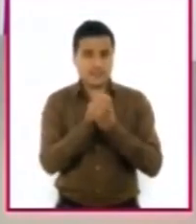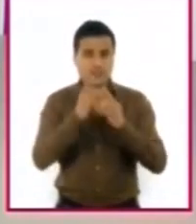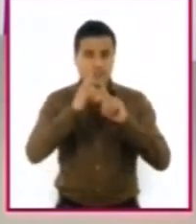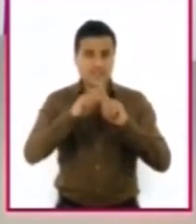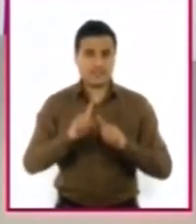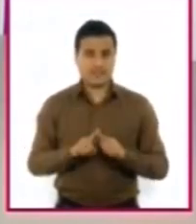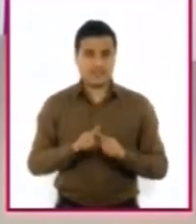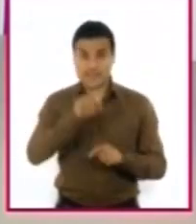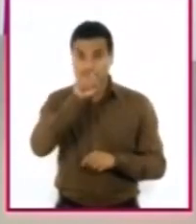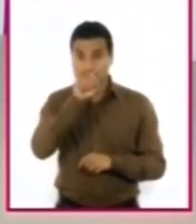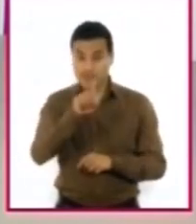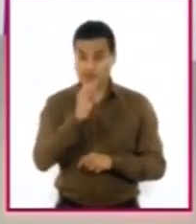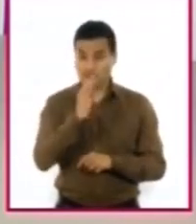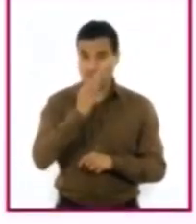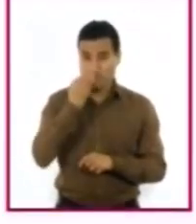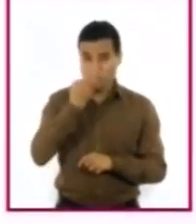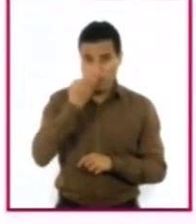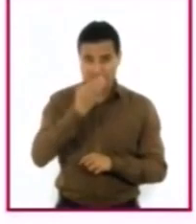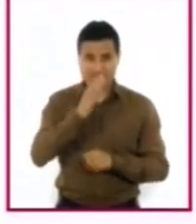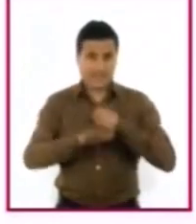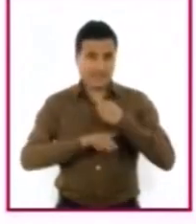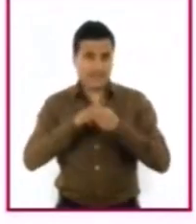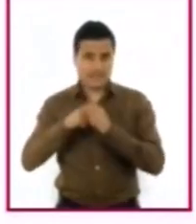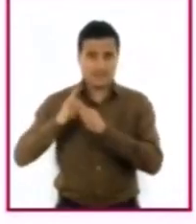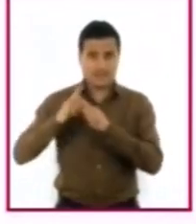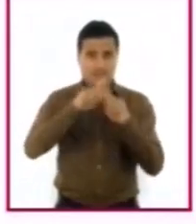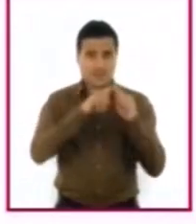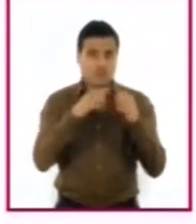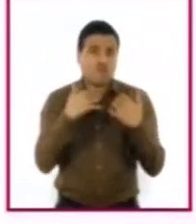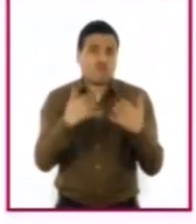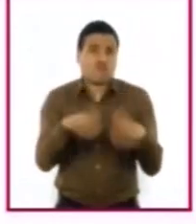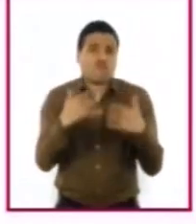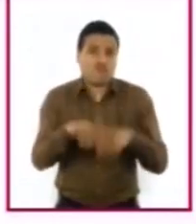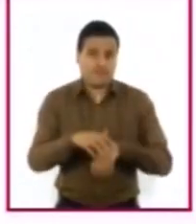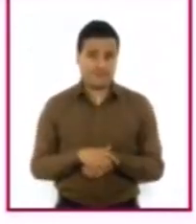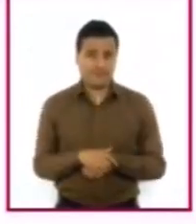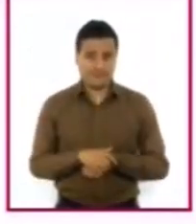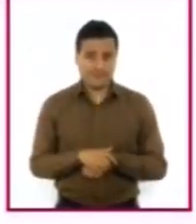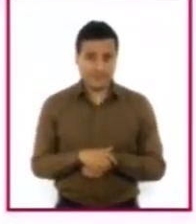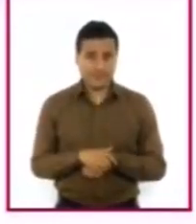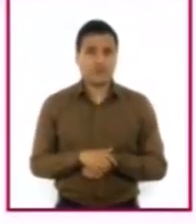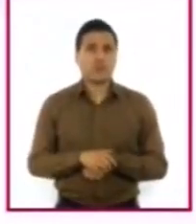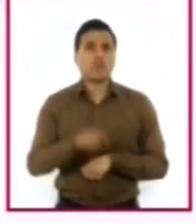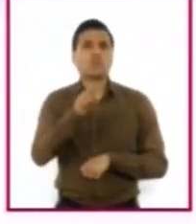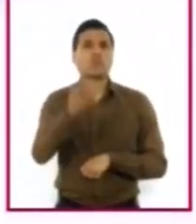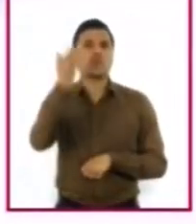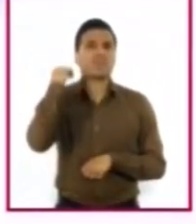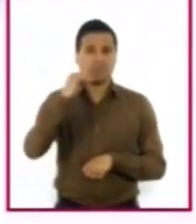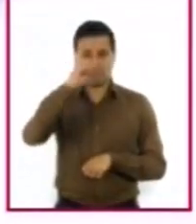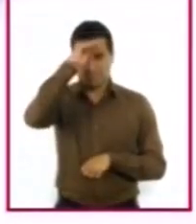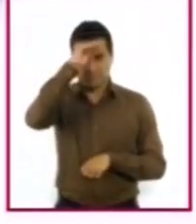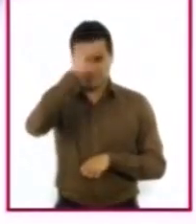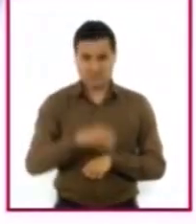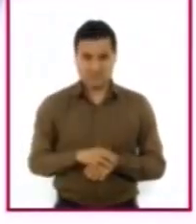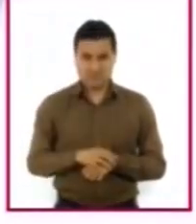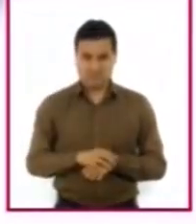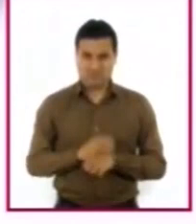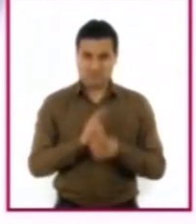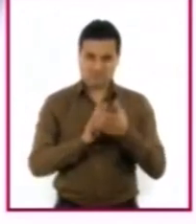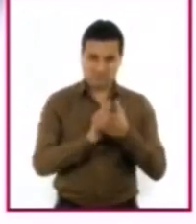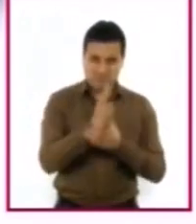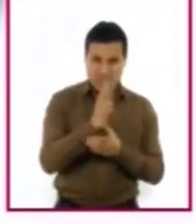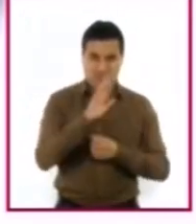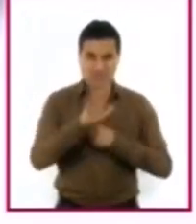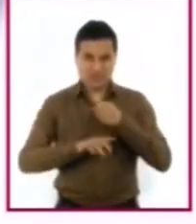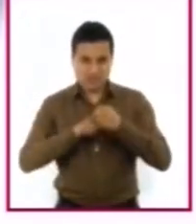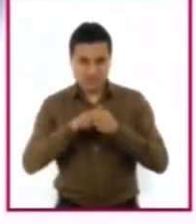y fauna que enriquece nuestro país. Seguramente, alguna vez te has preguntado cómo es que existen distintas especies,